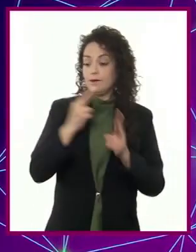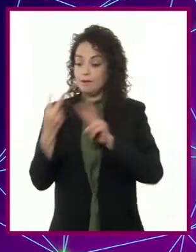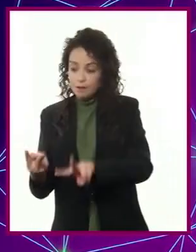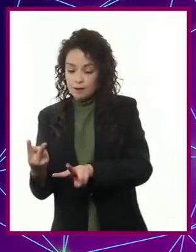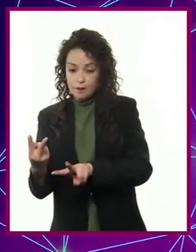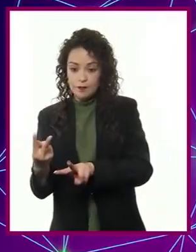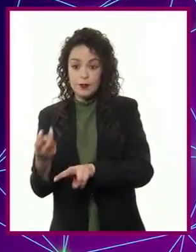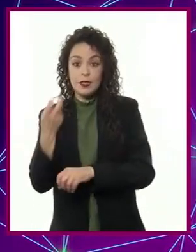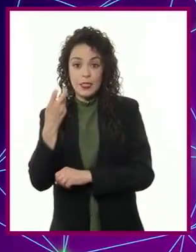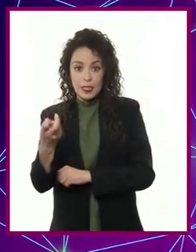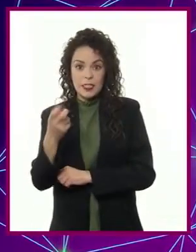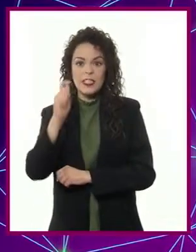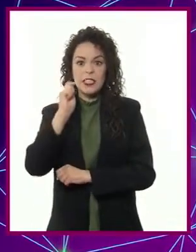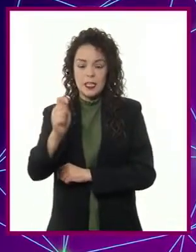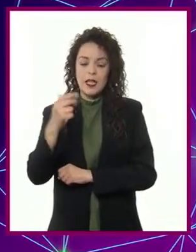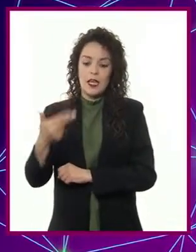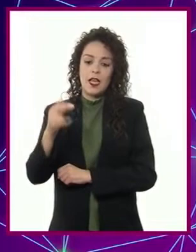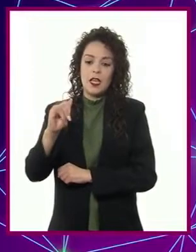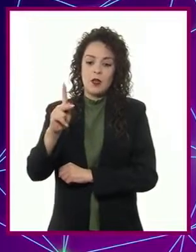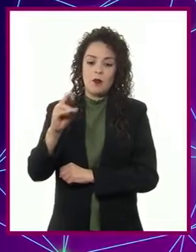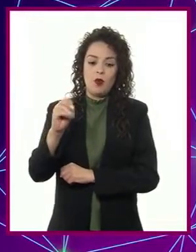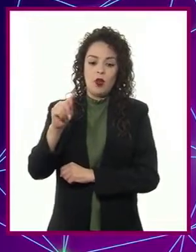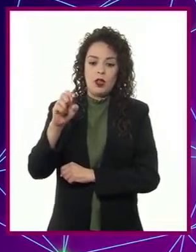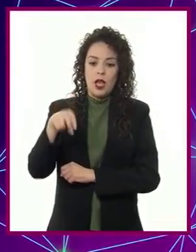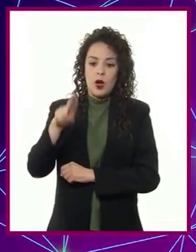ángulo recto de este triángulo.